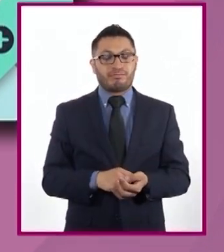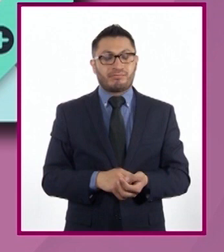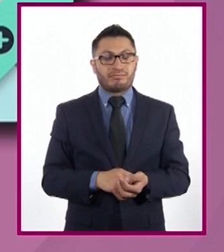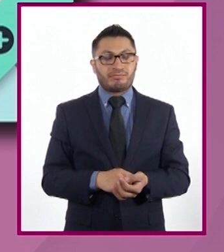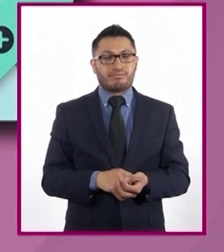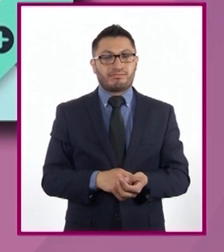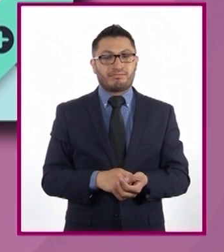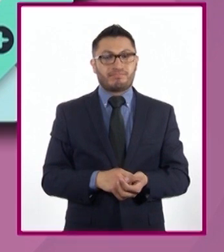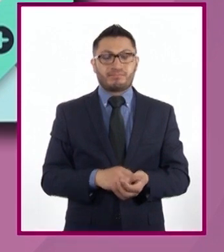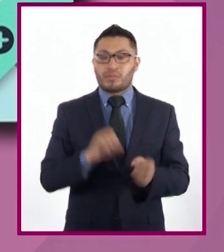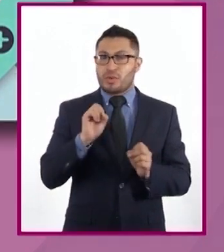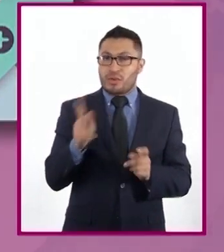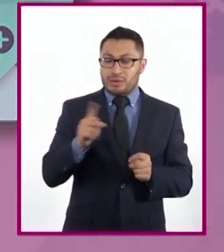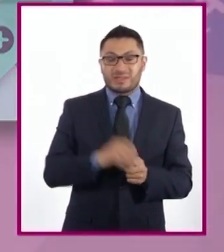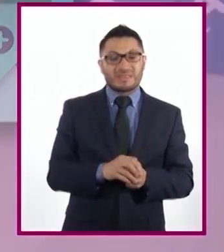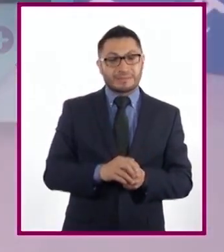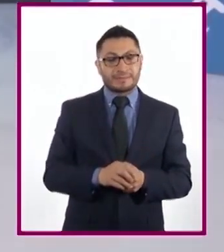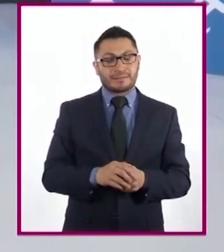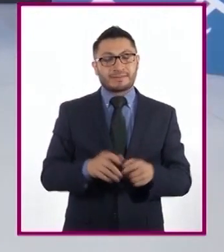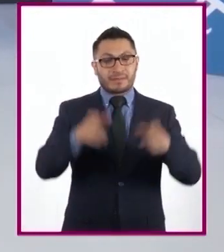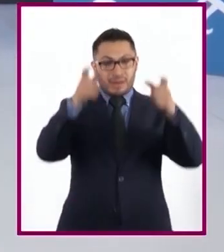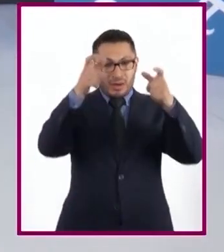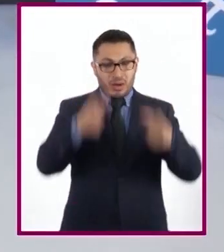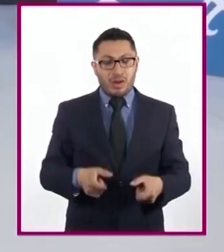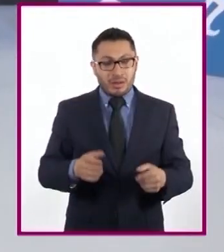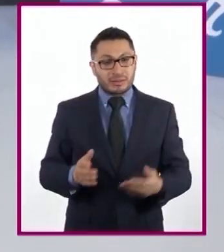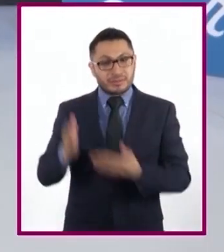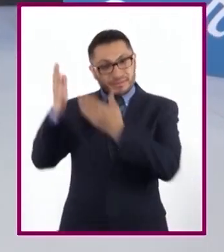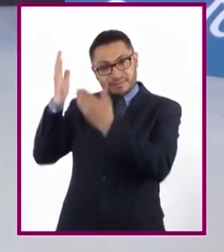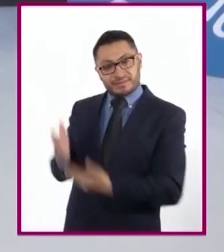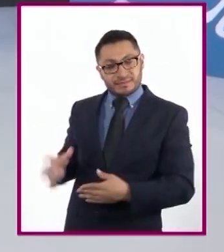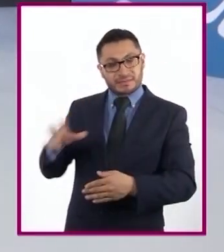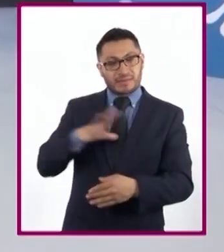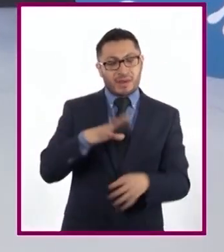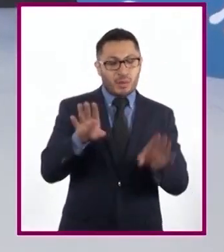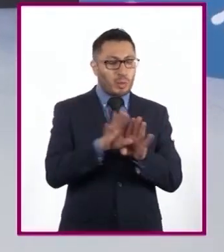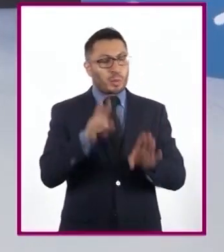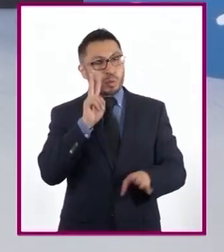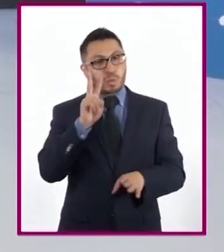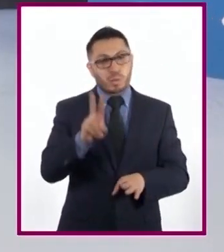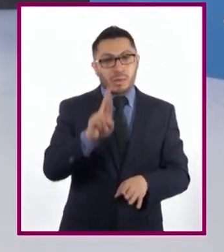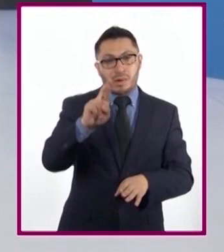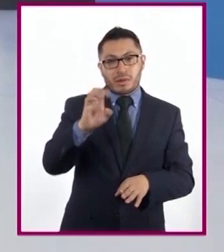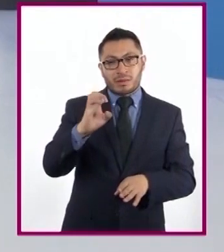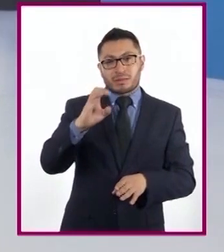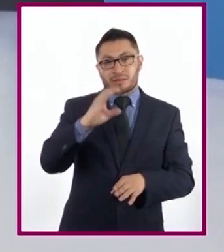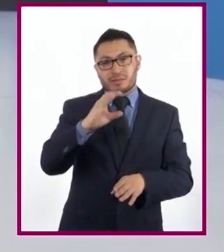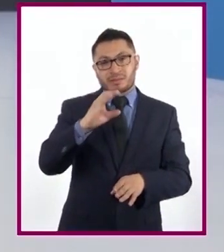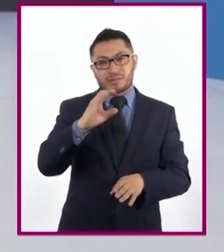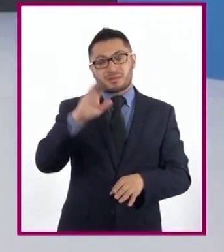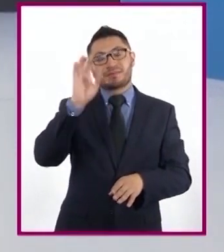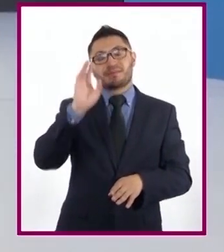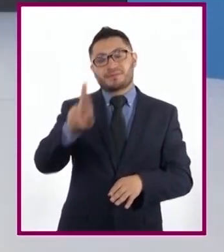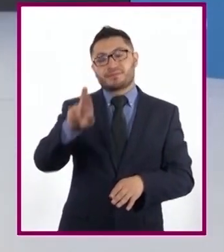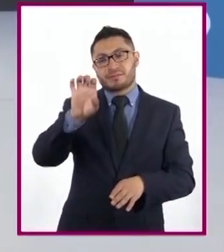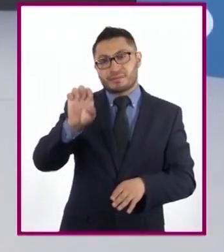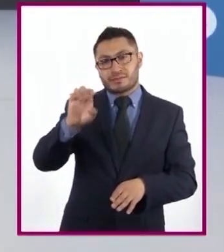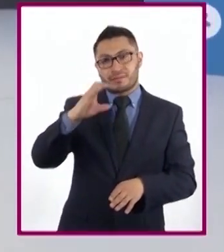Correcto. Al trasladar las dos barras al plano, se pueden interpretar como rectas paralelas, ya que son